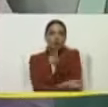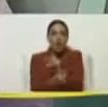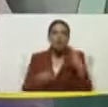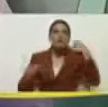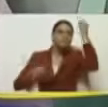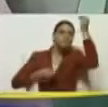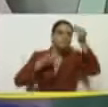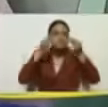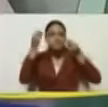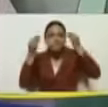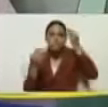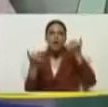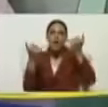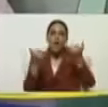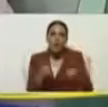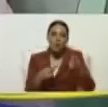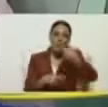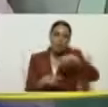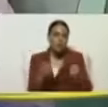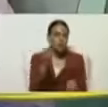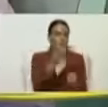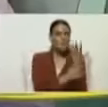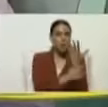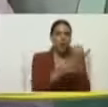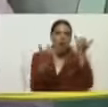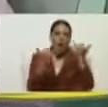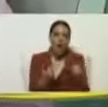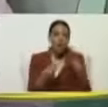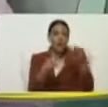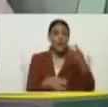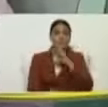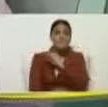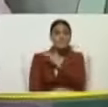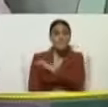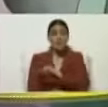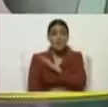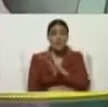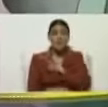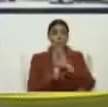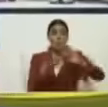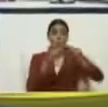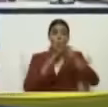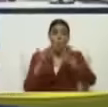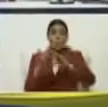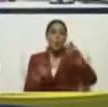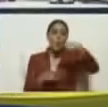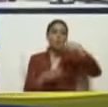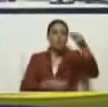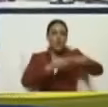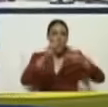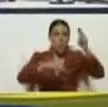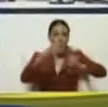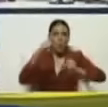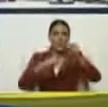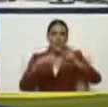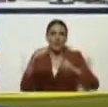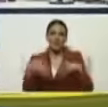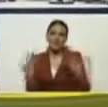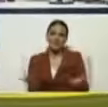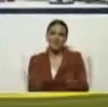tiempo, se lo entrego al Ministerio de Comunas porque sé que tiene la conexión directa con ustedes.